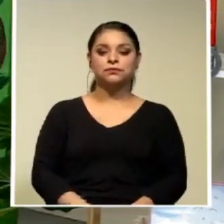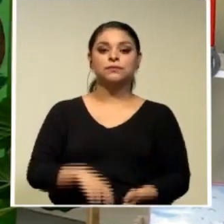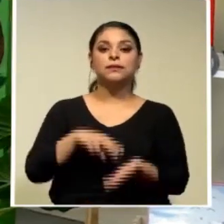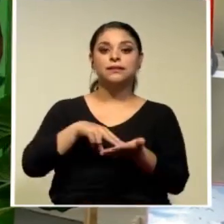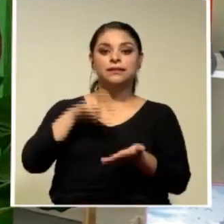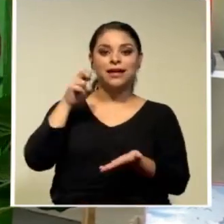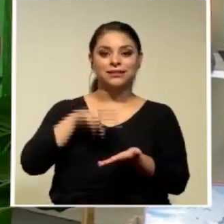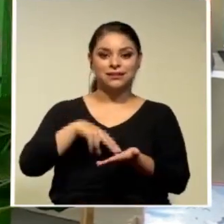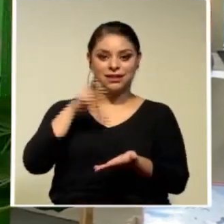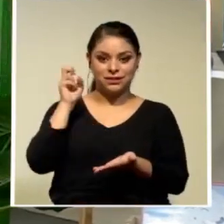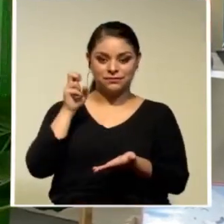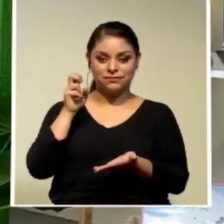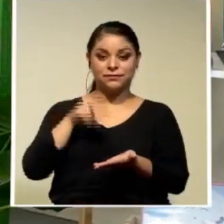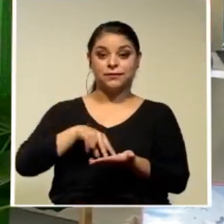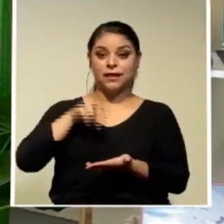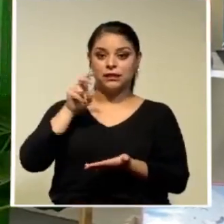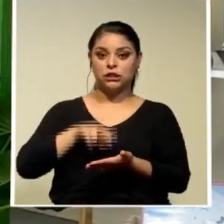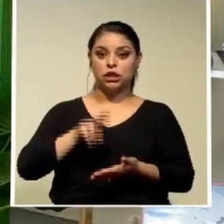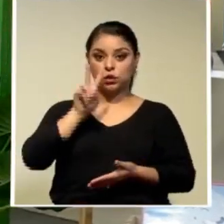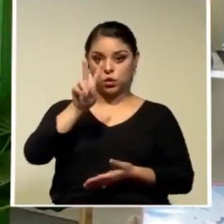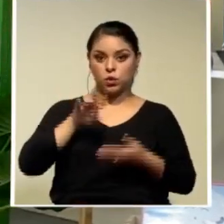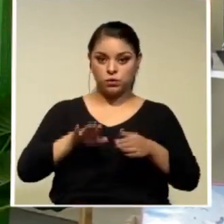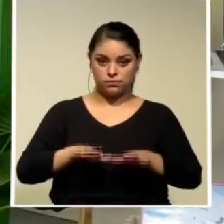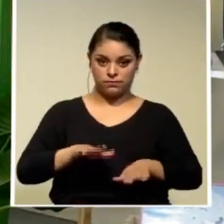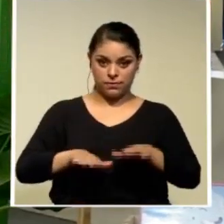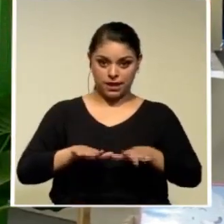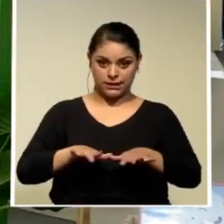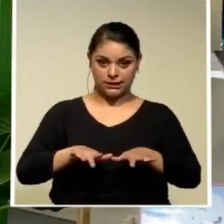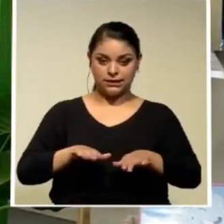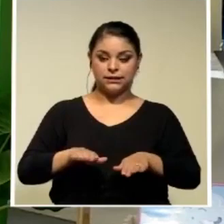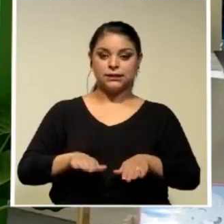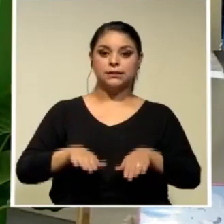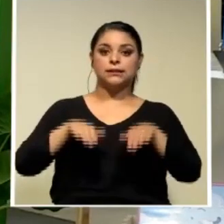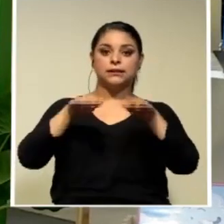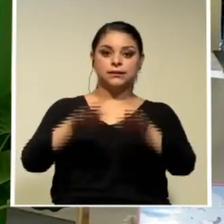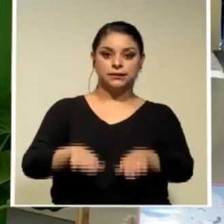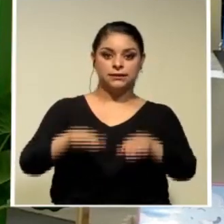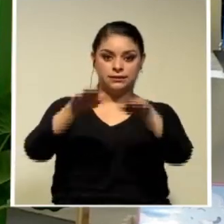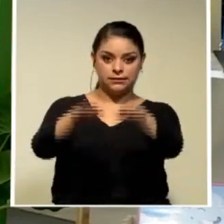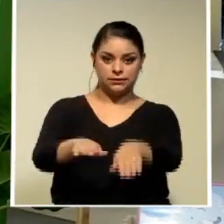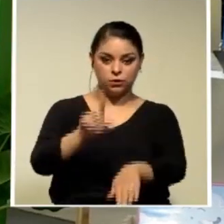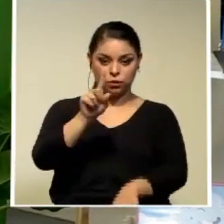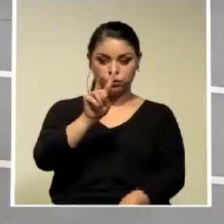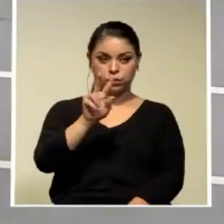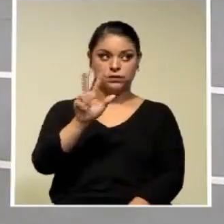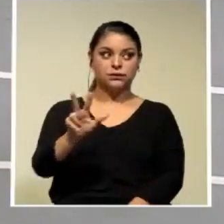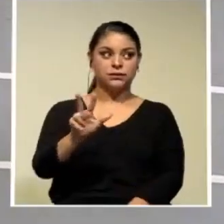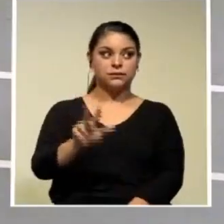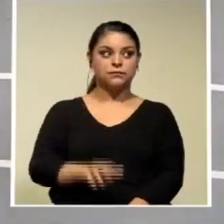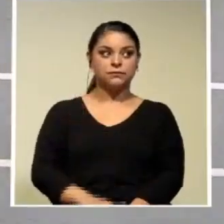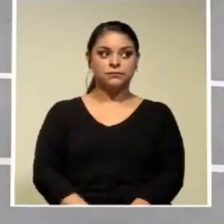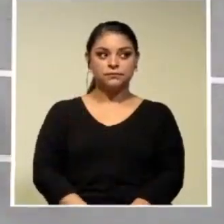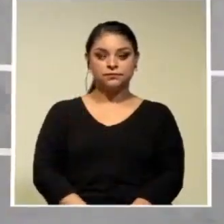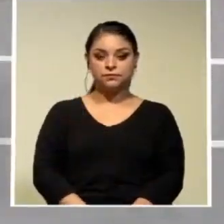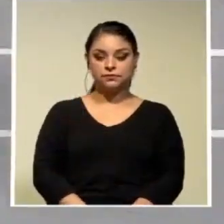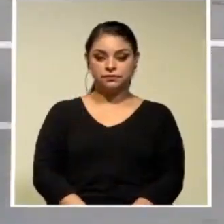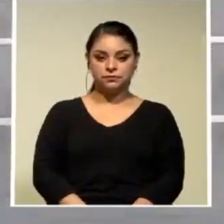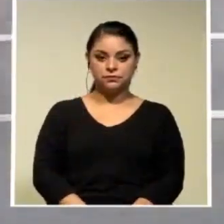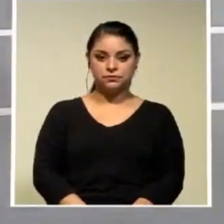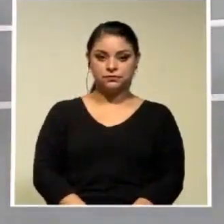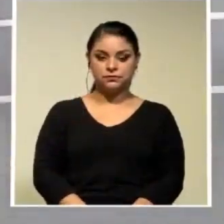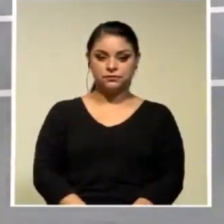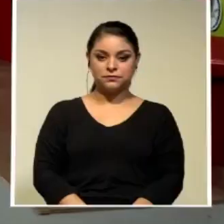Saltar. Saltar. Dos pies juntos, niños y niñas, dos pies juntos. Uno, una, dos, tres.